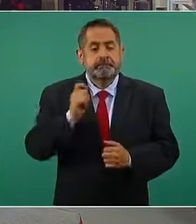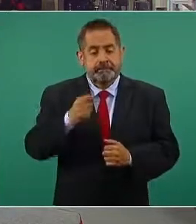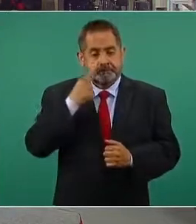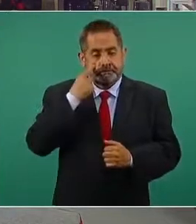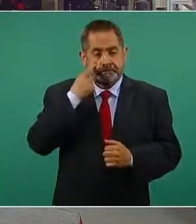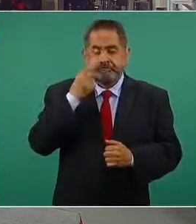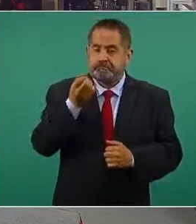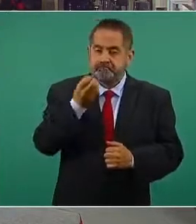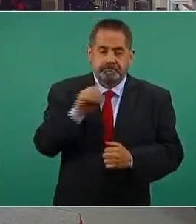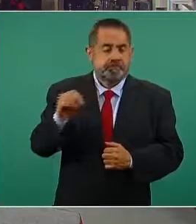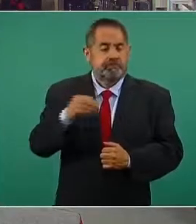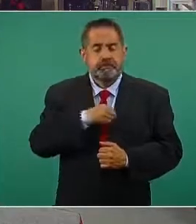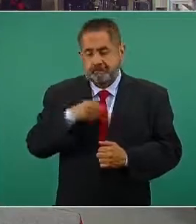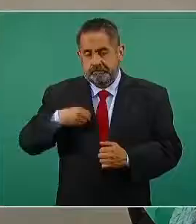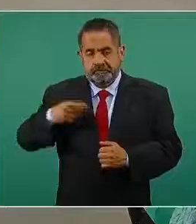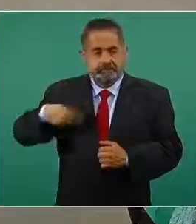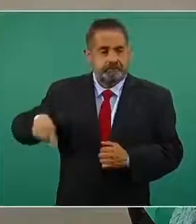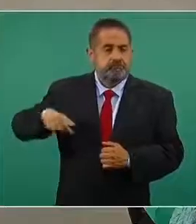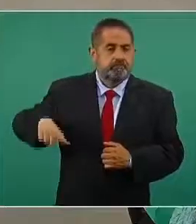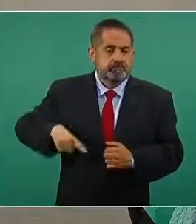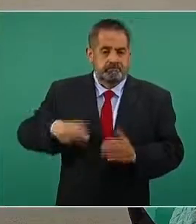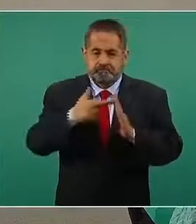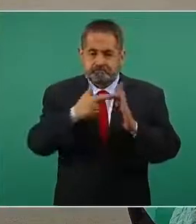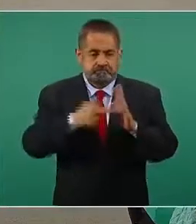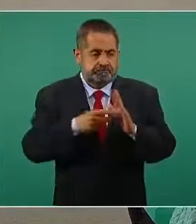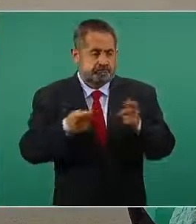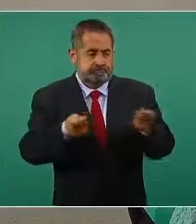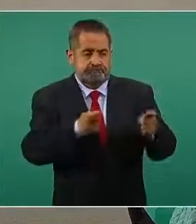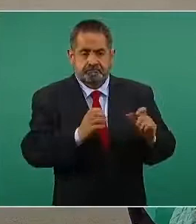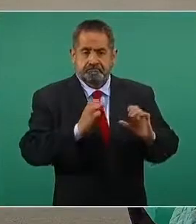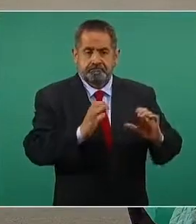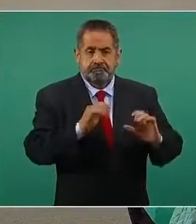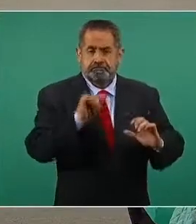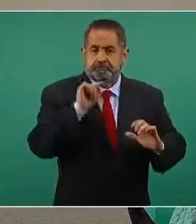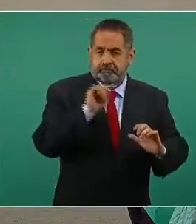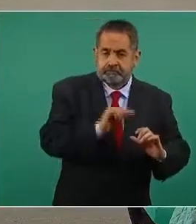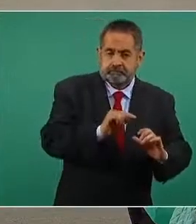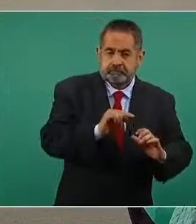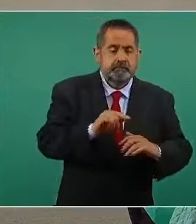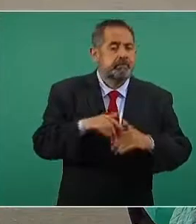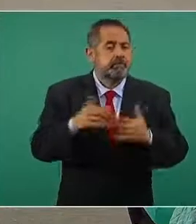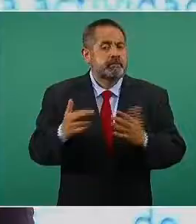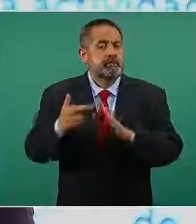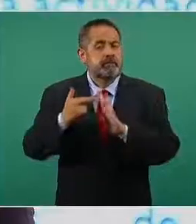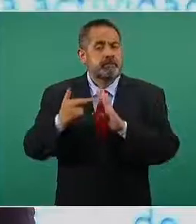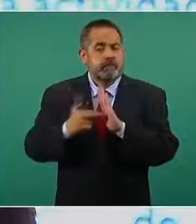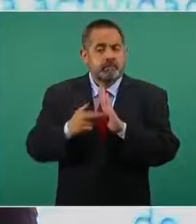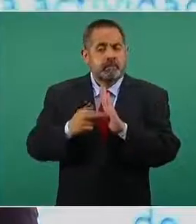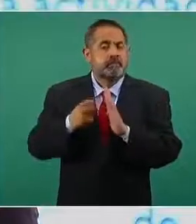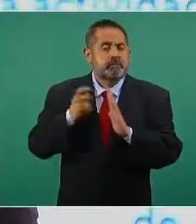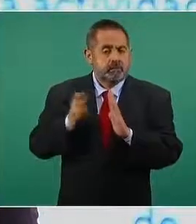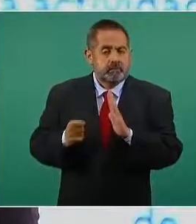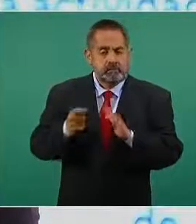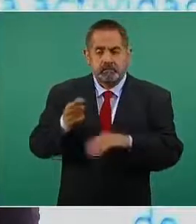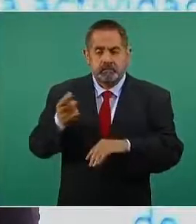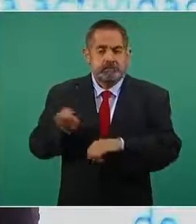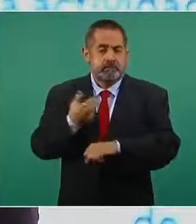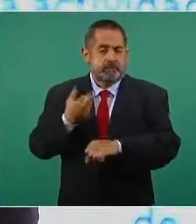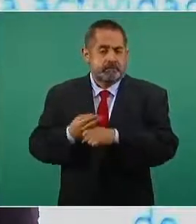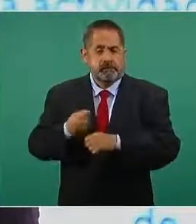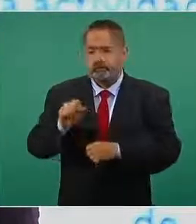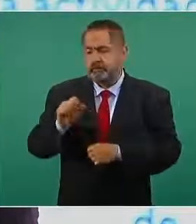es una obligación del Estado regular esta actividad, y el instrumento principal que tiene en este caso la Secretaría del